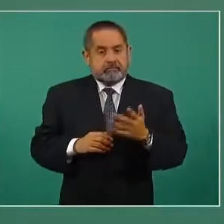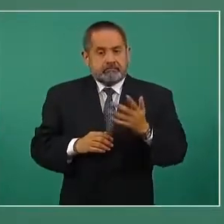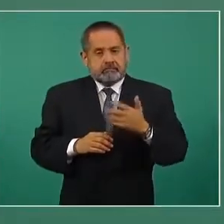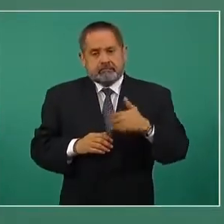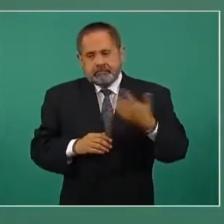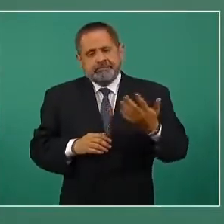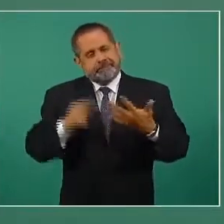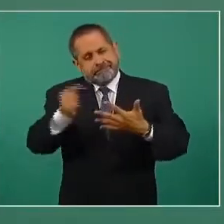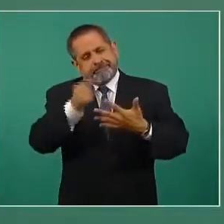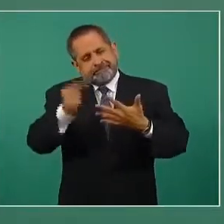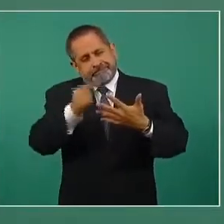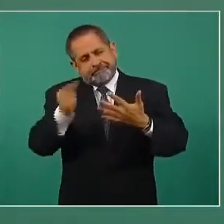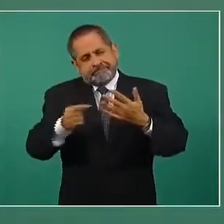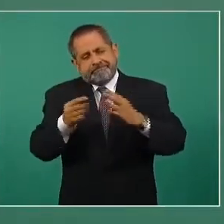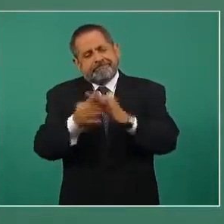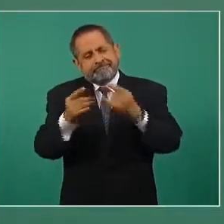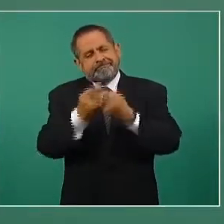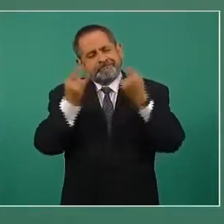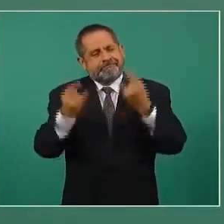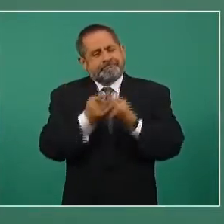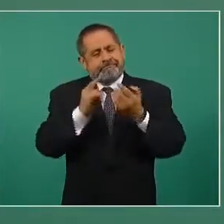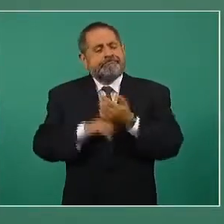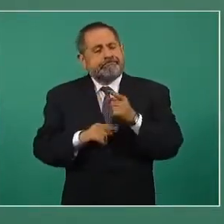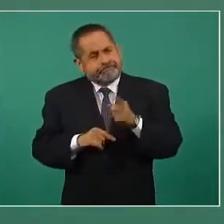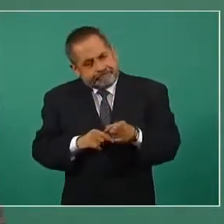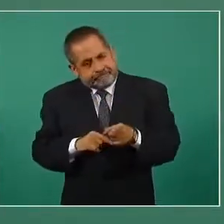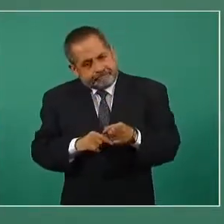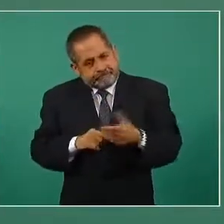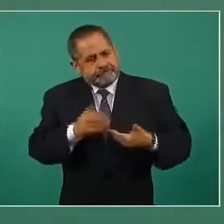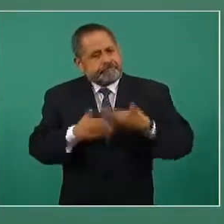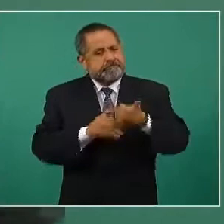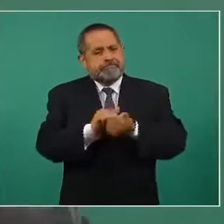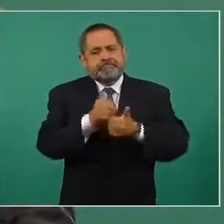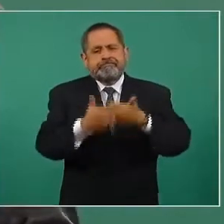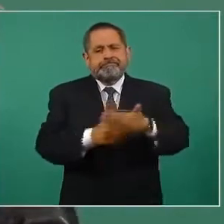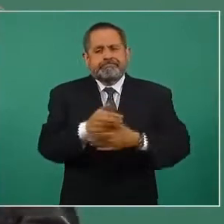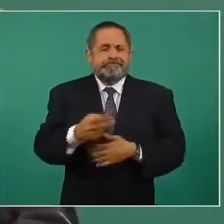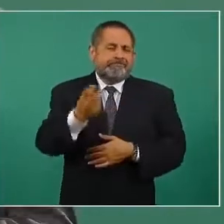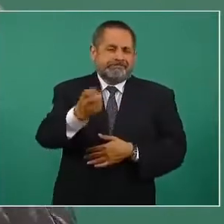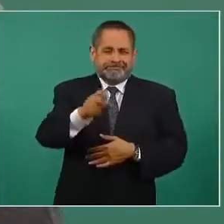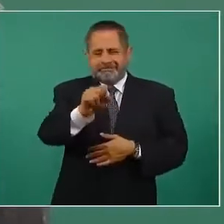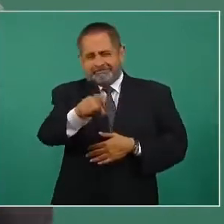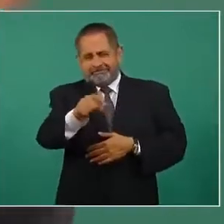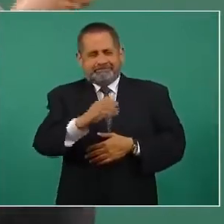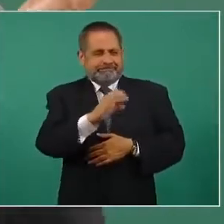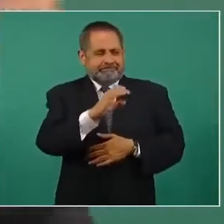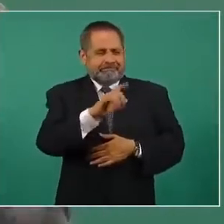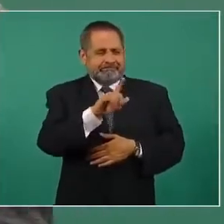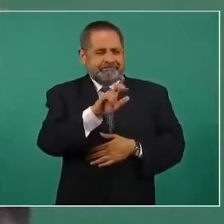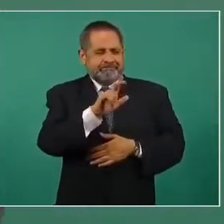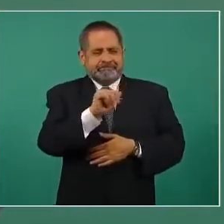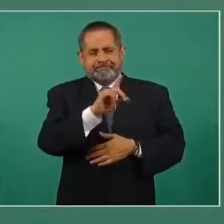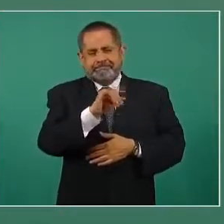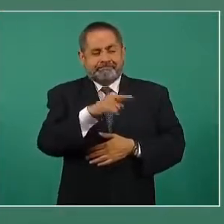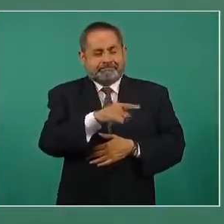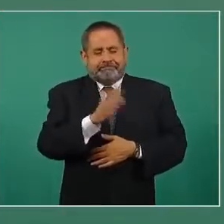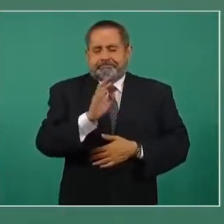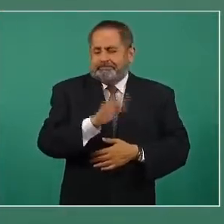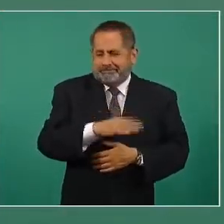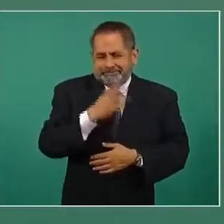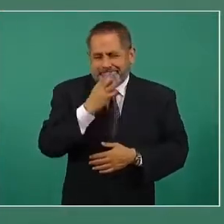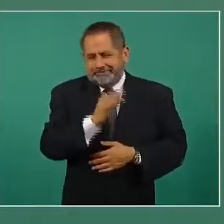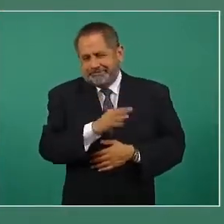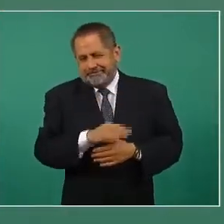Todas estas cosas, pues, que tiene estos procesos. Por eso lo de Claudio, pues,